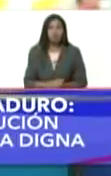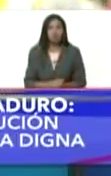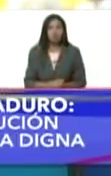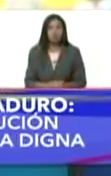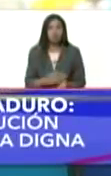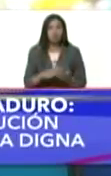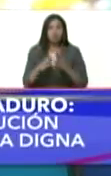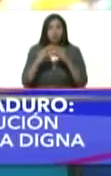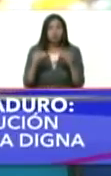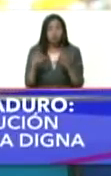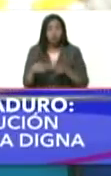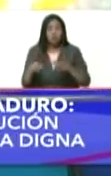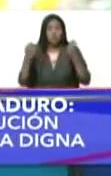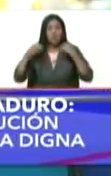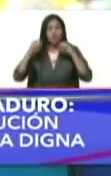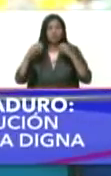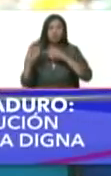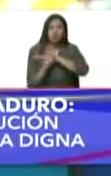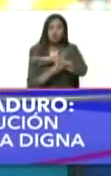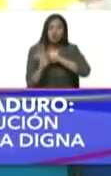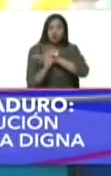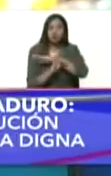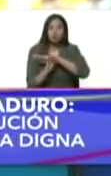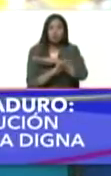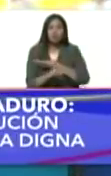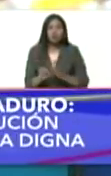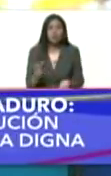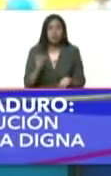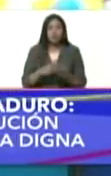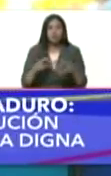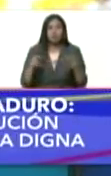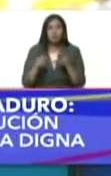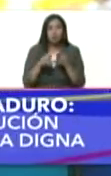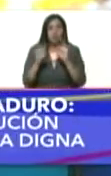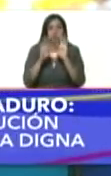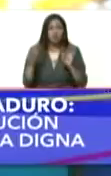sobre todo en el ejercicio de frontera, de participación